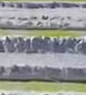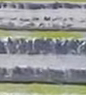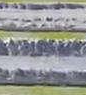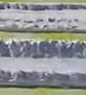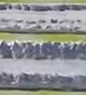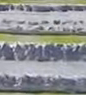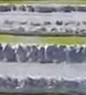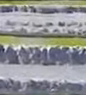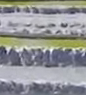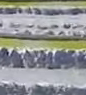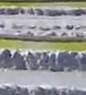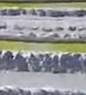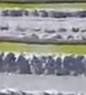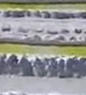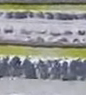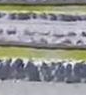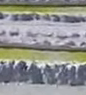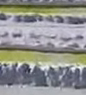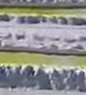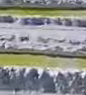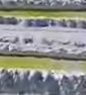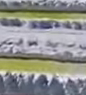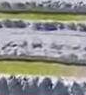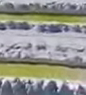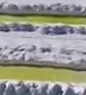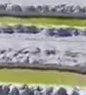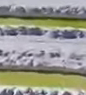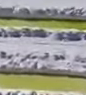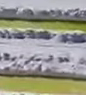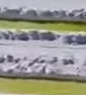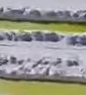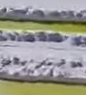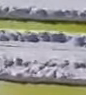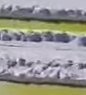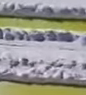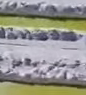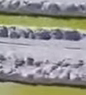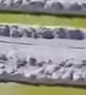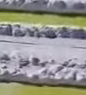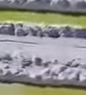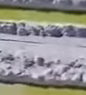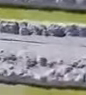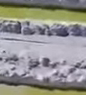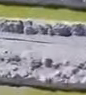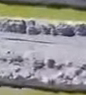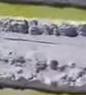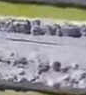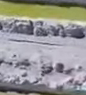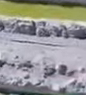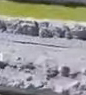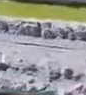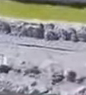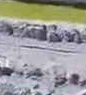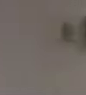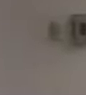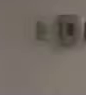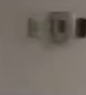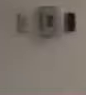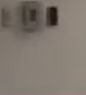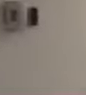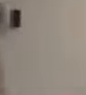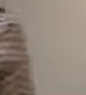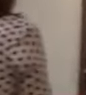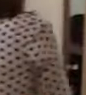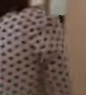bueno parte de las definiciones que ha acab hacer El Ejecutivo precisamente el presidente borich a propósito de este acuerdo que es histórico entre